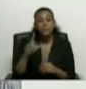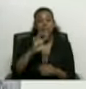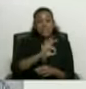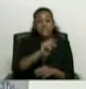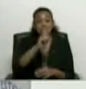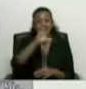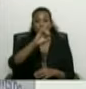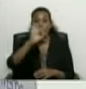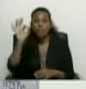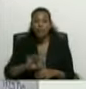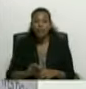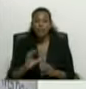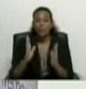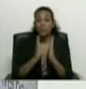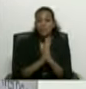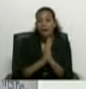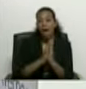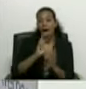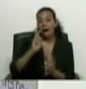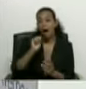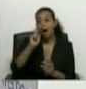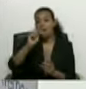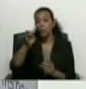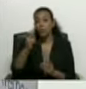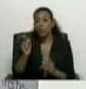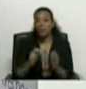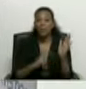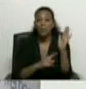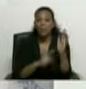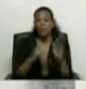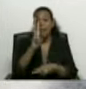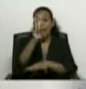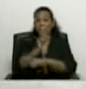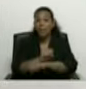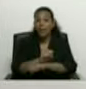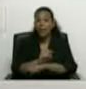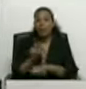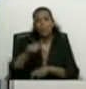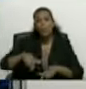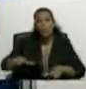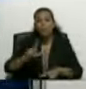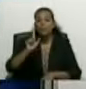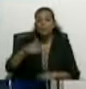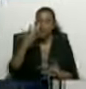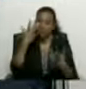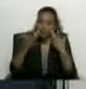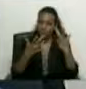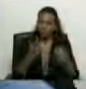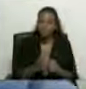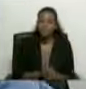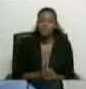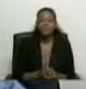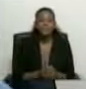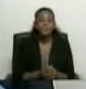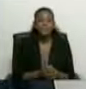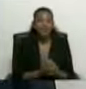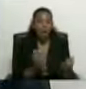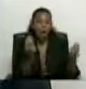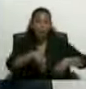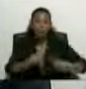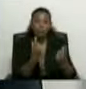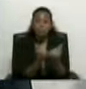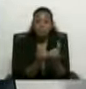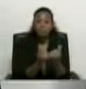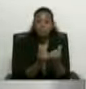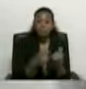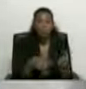100% San Agustín y también la parroquia La Vega con diferentes atracciones. Las ruedas de negocio fue otra